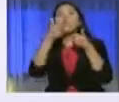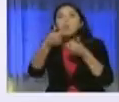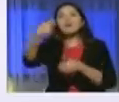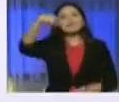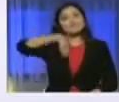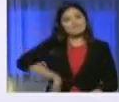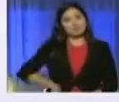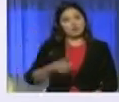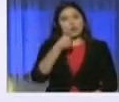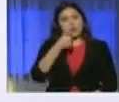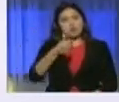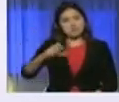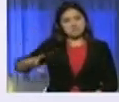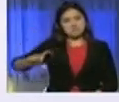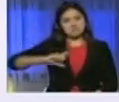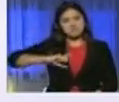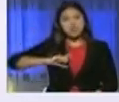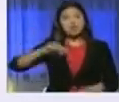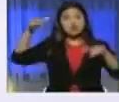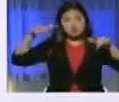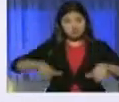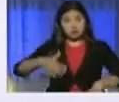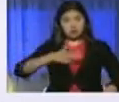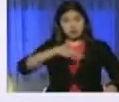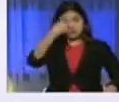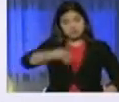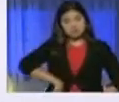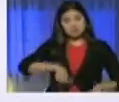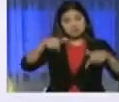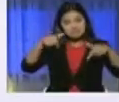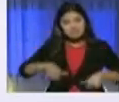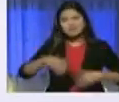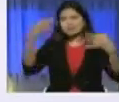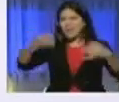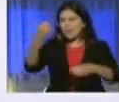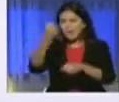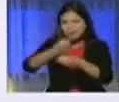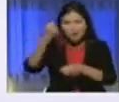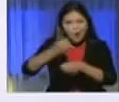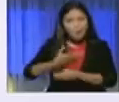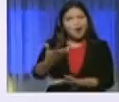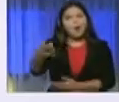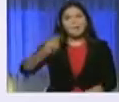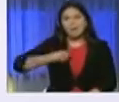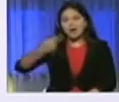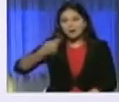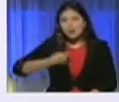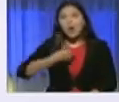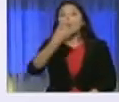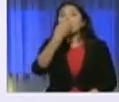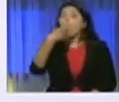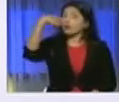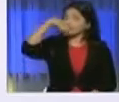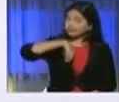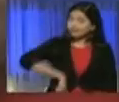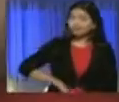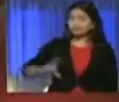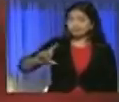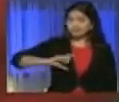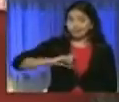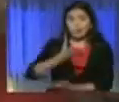buen ingreso. Mientras yo esté aquí, garantizaré empleo, trabajo, pensiones y buenos salarios para los